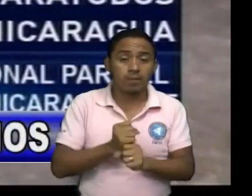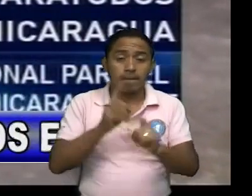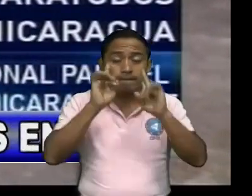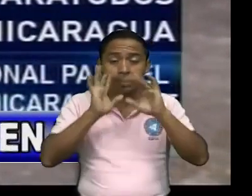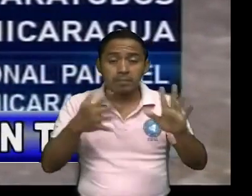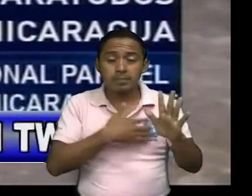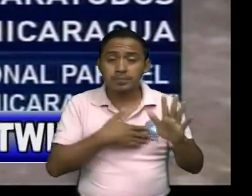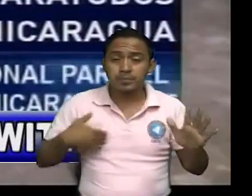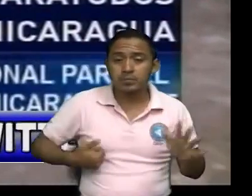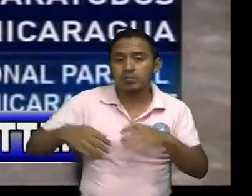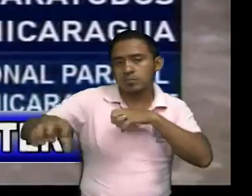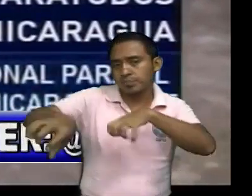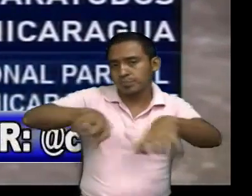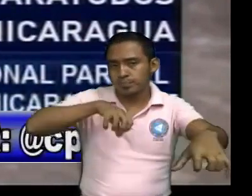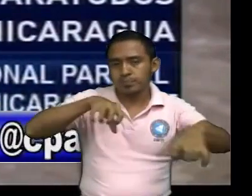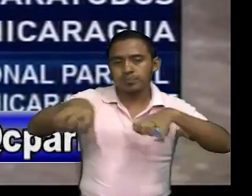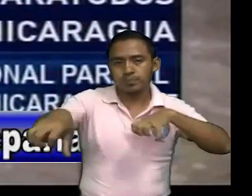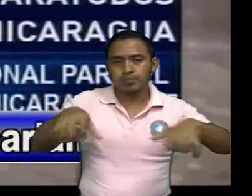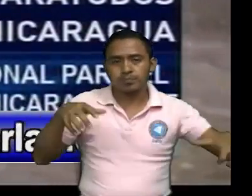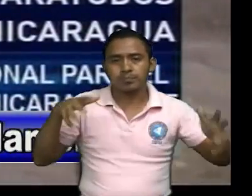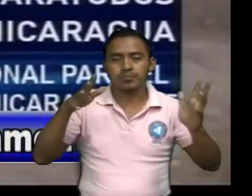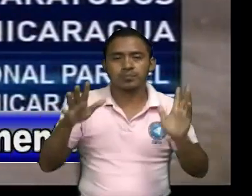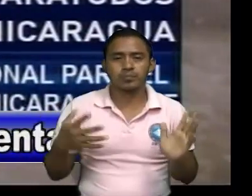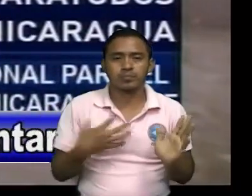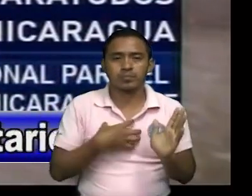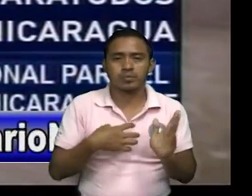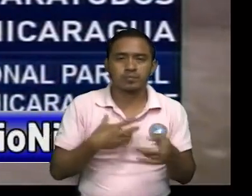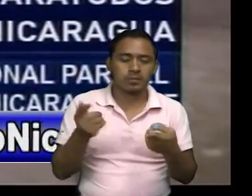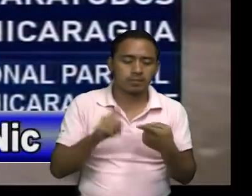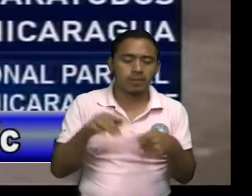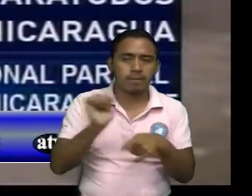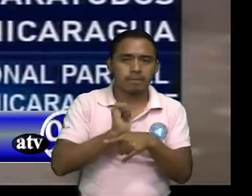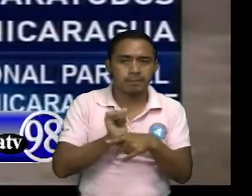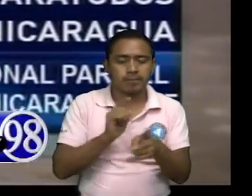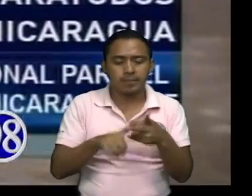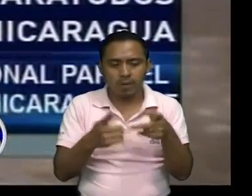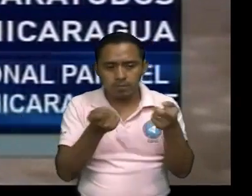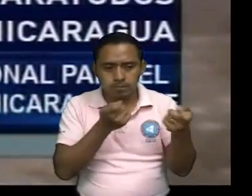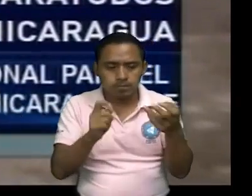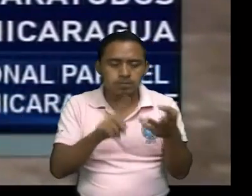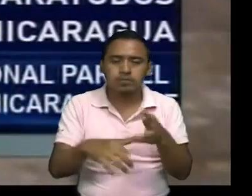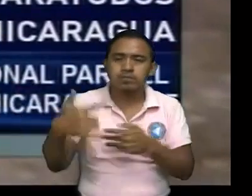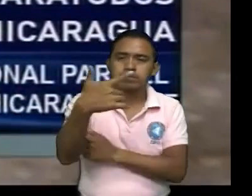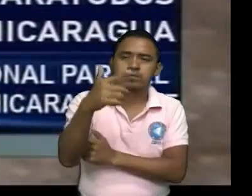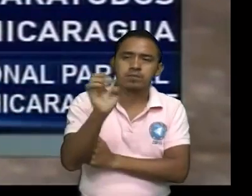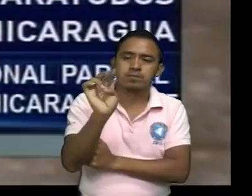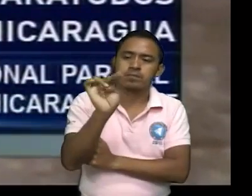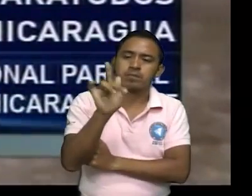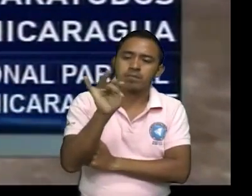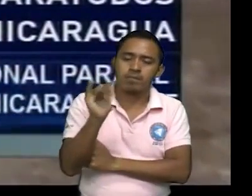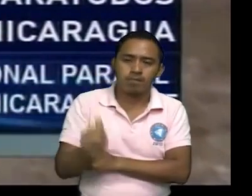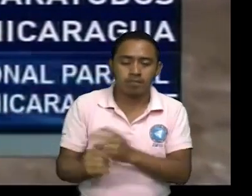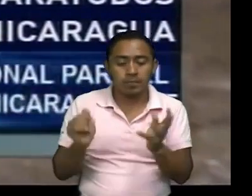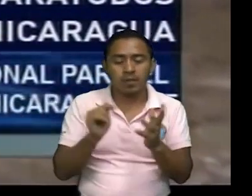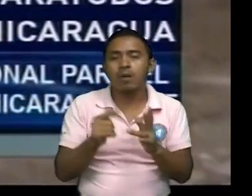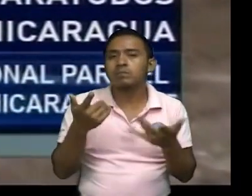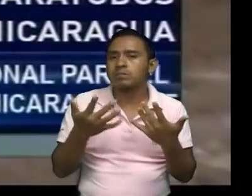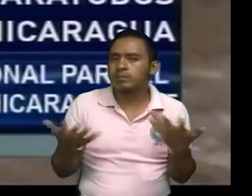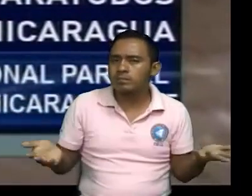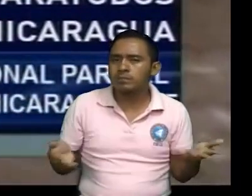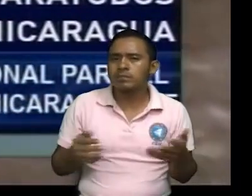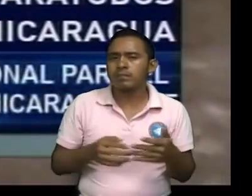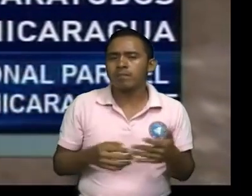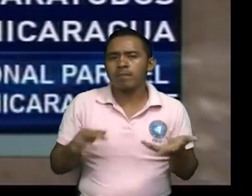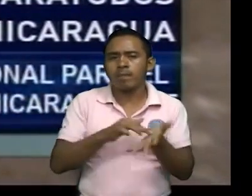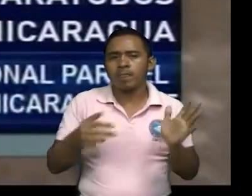mejorando su actividad, mejorando en práctica, en manejo, en genética. Y eso nos está dando